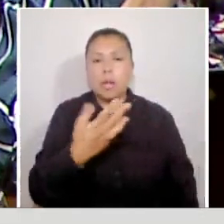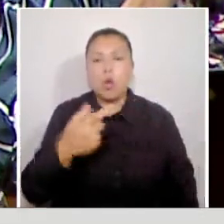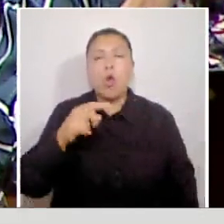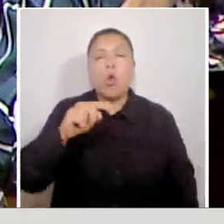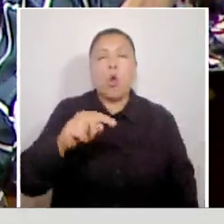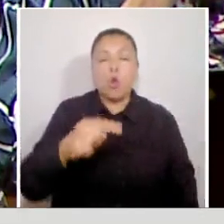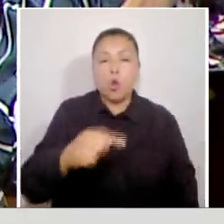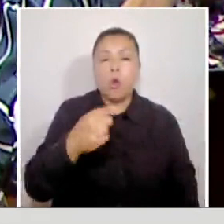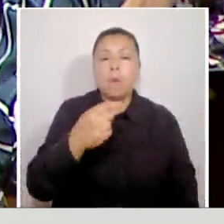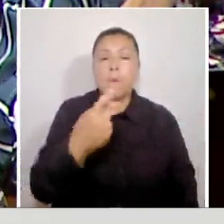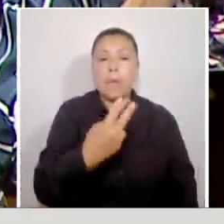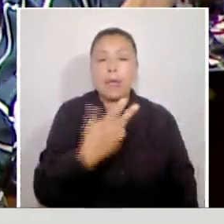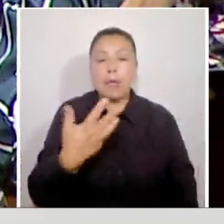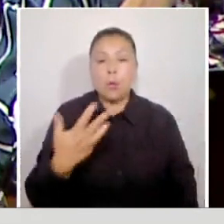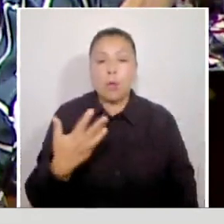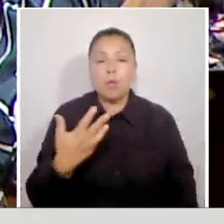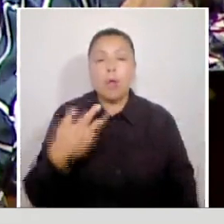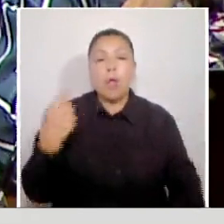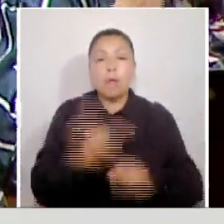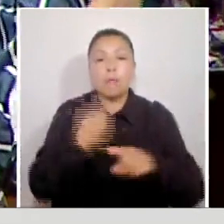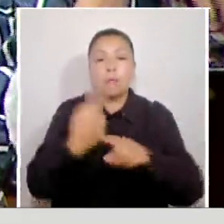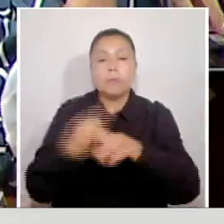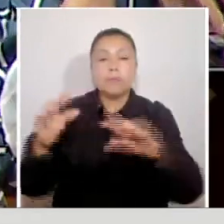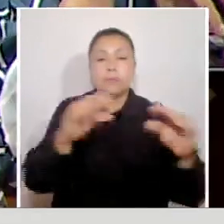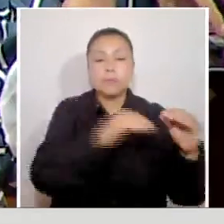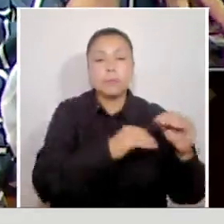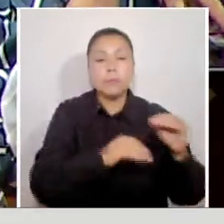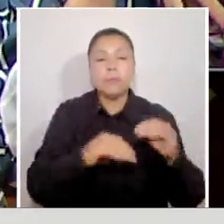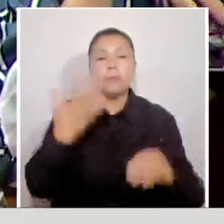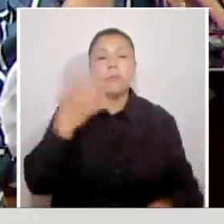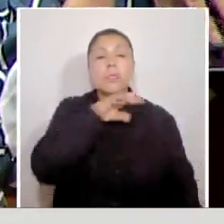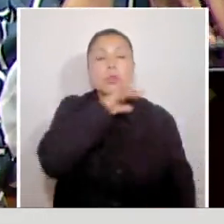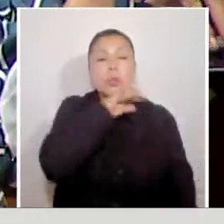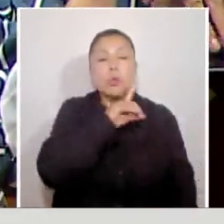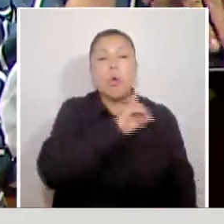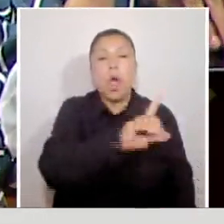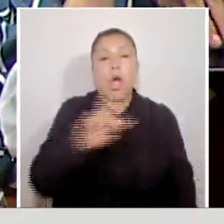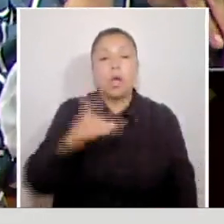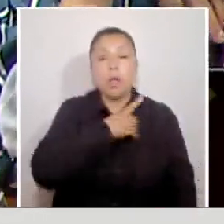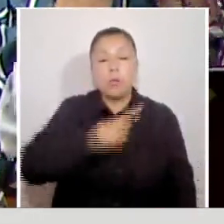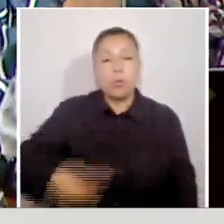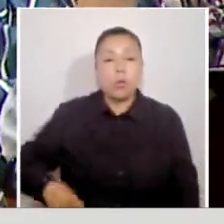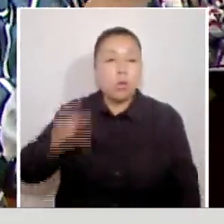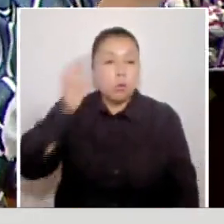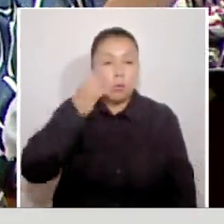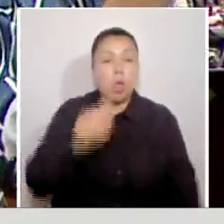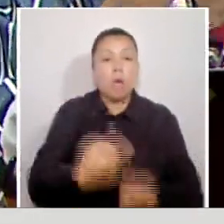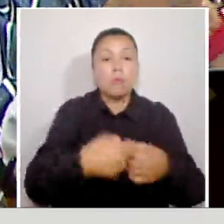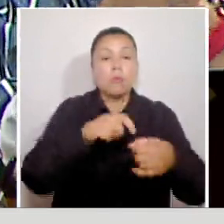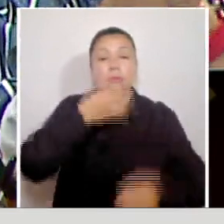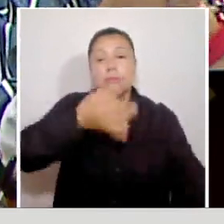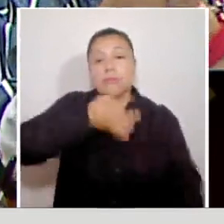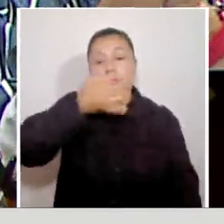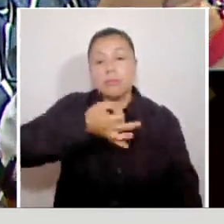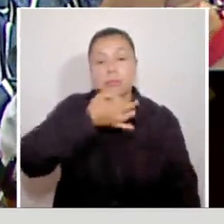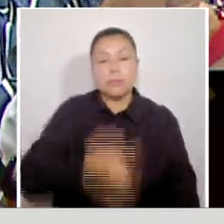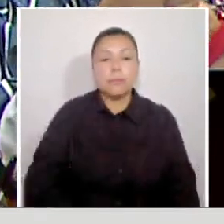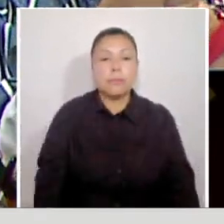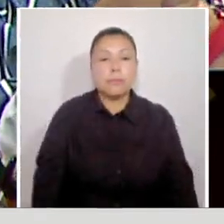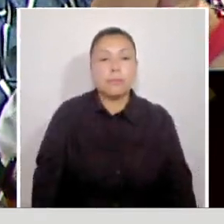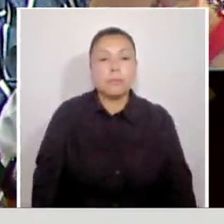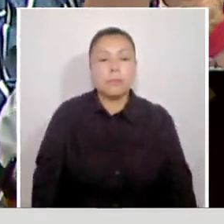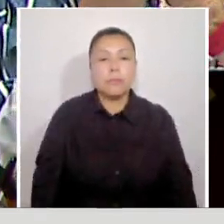y29 para la discusión de este proyecto se otorgarán 5 minutos a cada diputada y diputado que se inscriba para hacer uso de la palabra